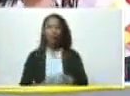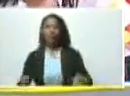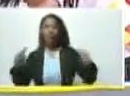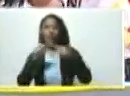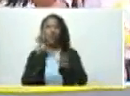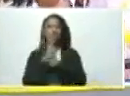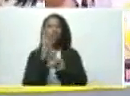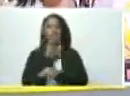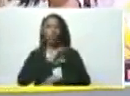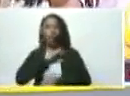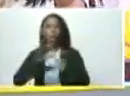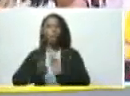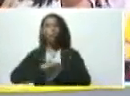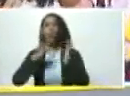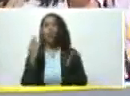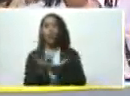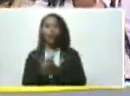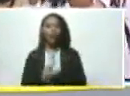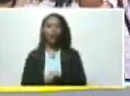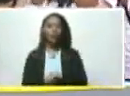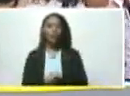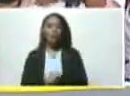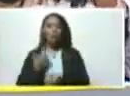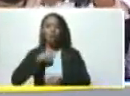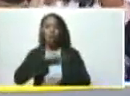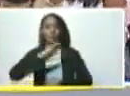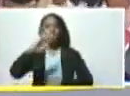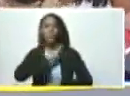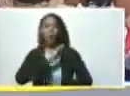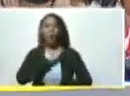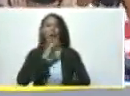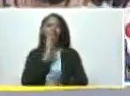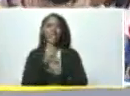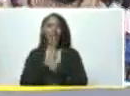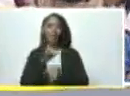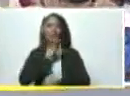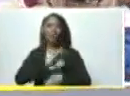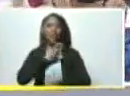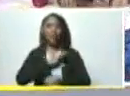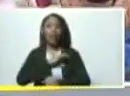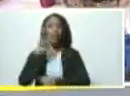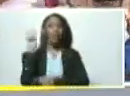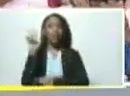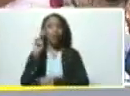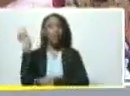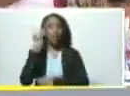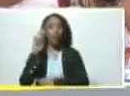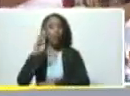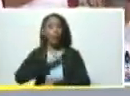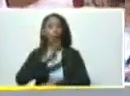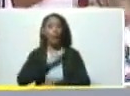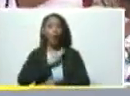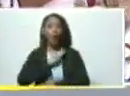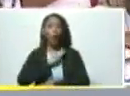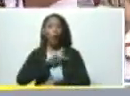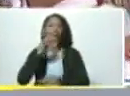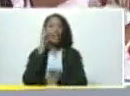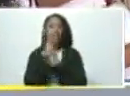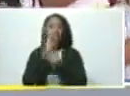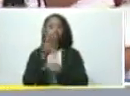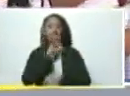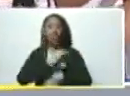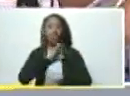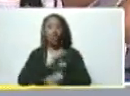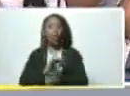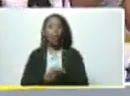redes sociales del mundo. Con nuestra propia red social. Venezuela va a tener su propia red